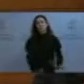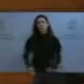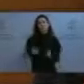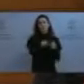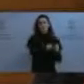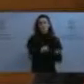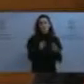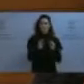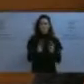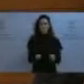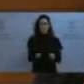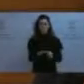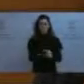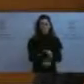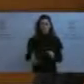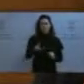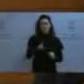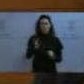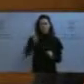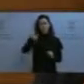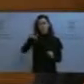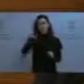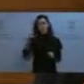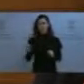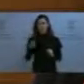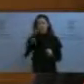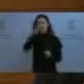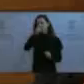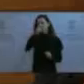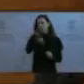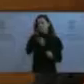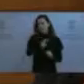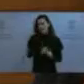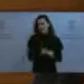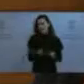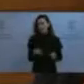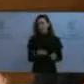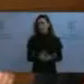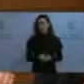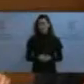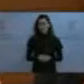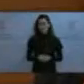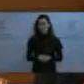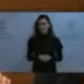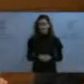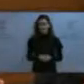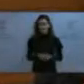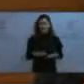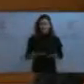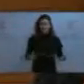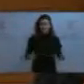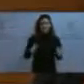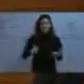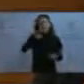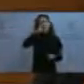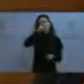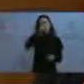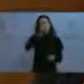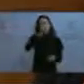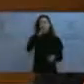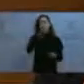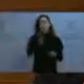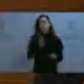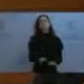En la finca Les Llanes. ¿Recuerda usted la finca Les Llanes? Mire, yo se lo voy a recordar, porque es